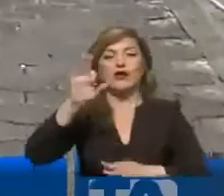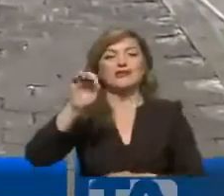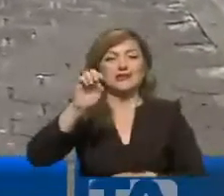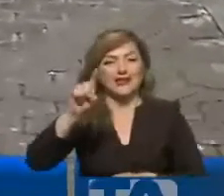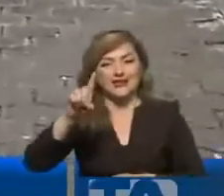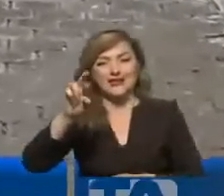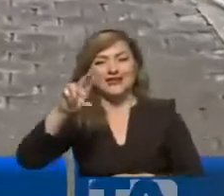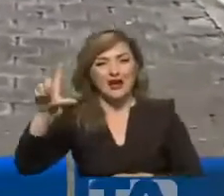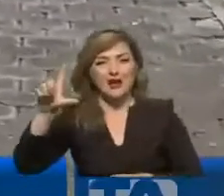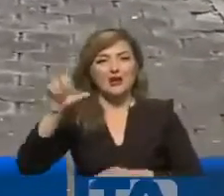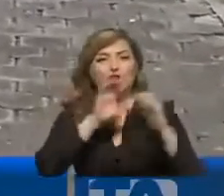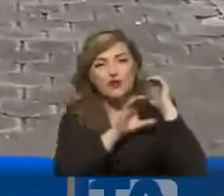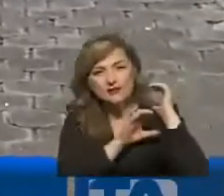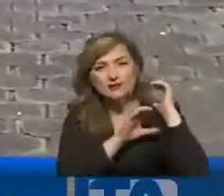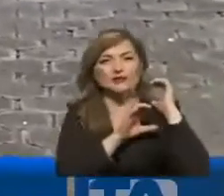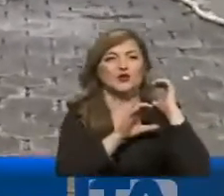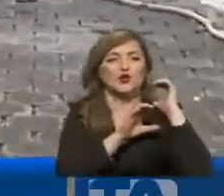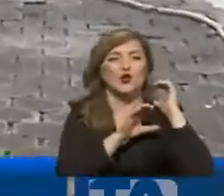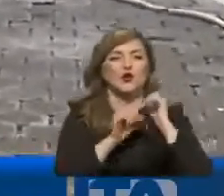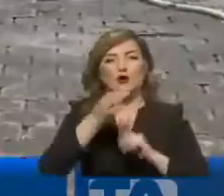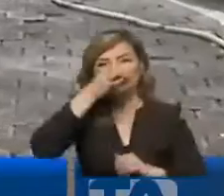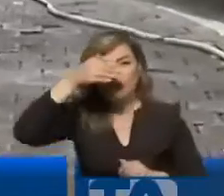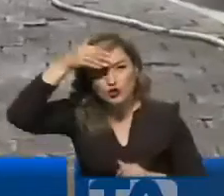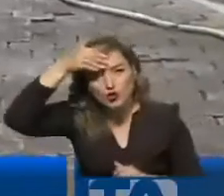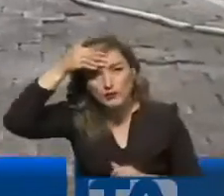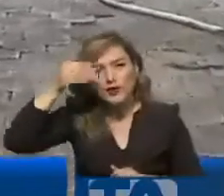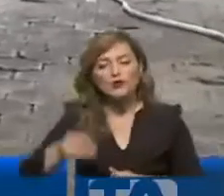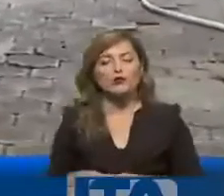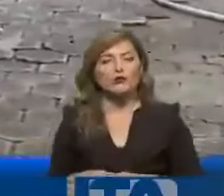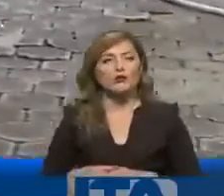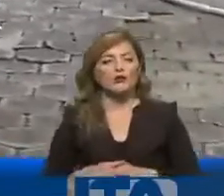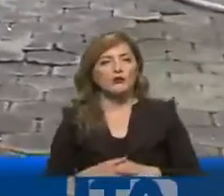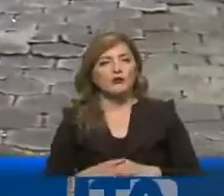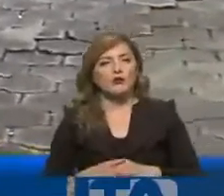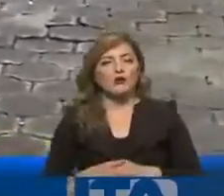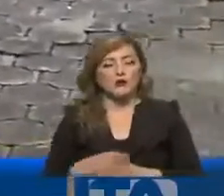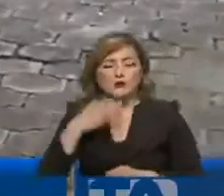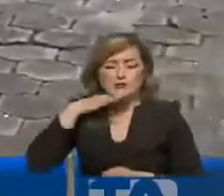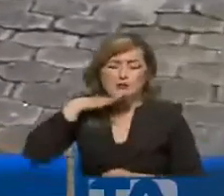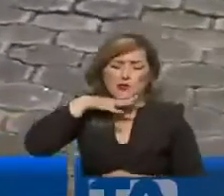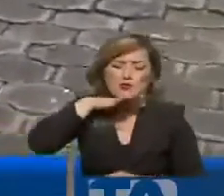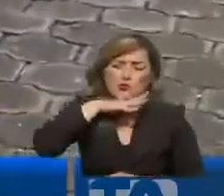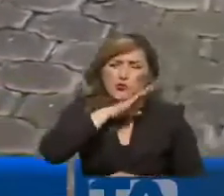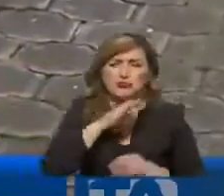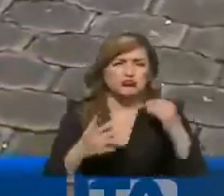la iglesia de San Francisco, de Santo Domingo, que en realidad quedan muy sucias y que